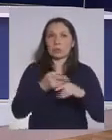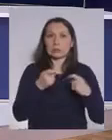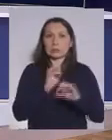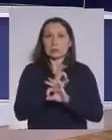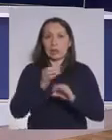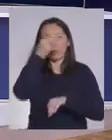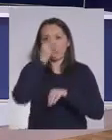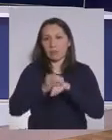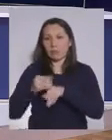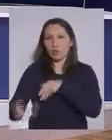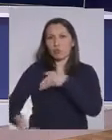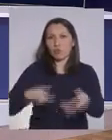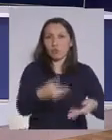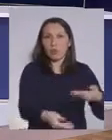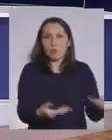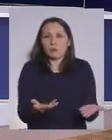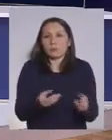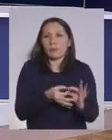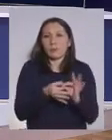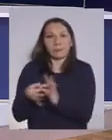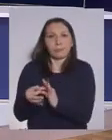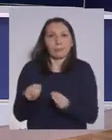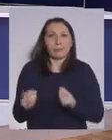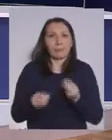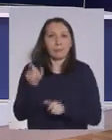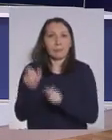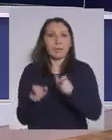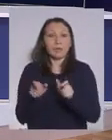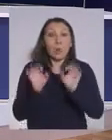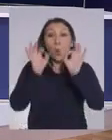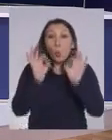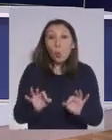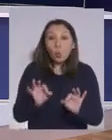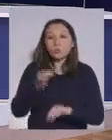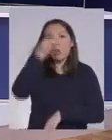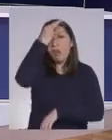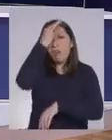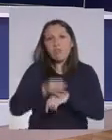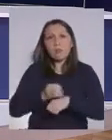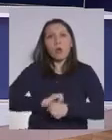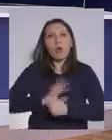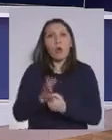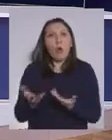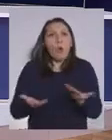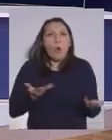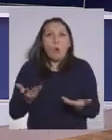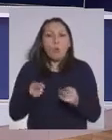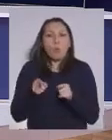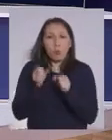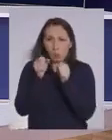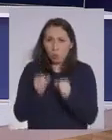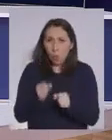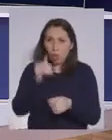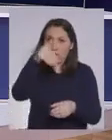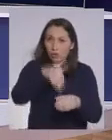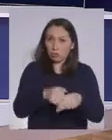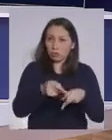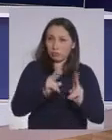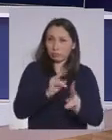los contagios y también qué sucederá con las personas que en ese momento padezcan coronavirus ellos van a poder votar